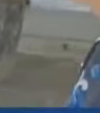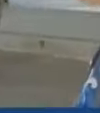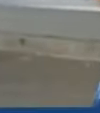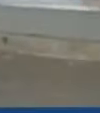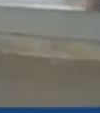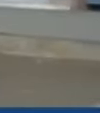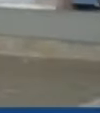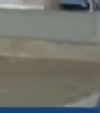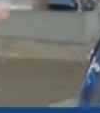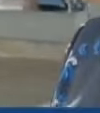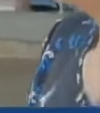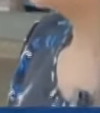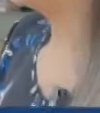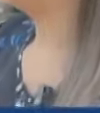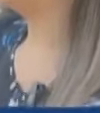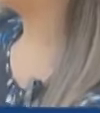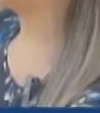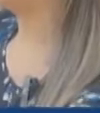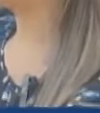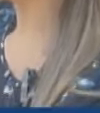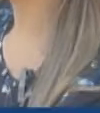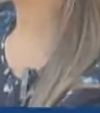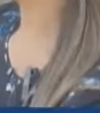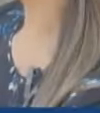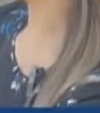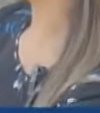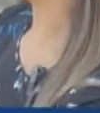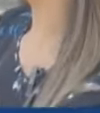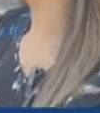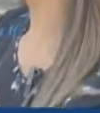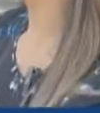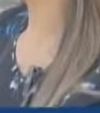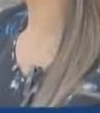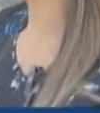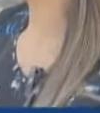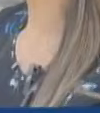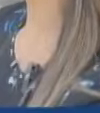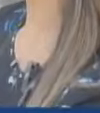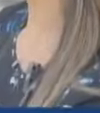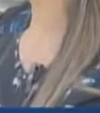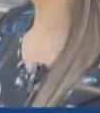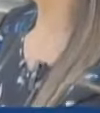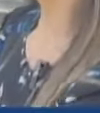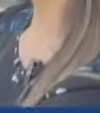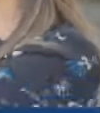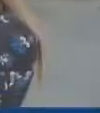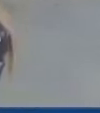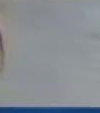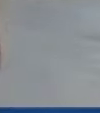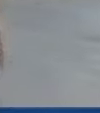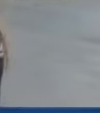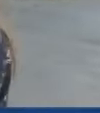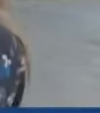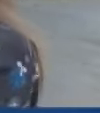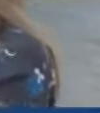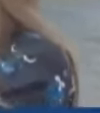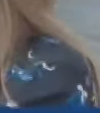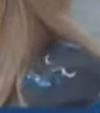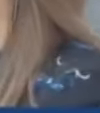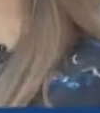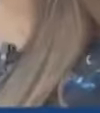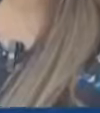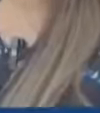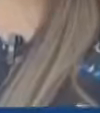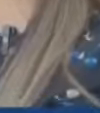y usted lo explicaba en una sesión, y decía una frase que quedó, ¿no?, y que queda para la historia, que es: con los fascistas no se